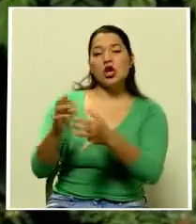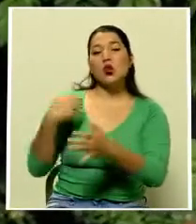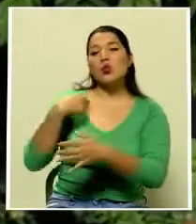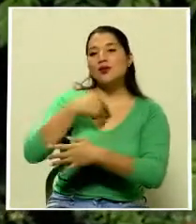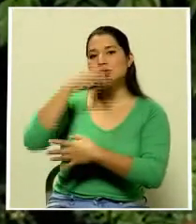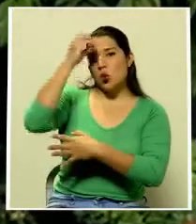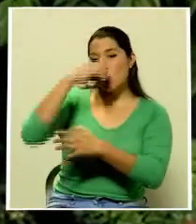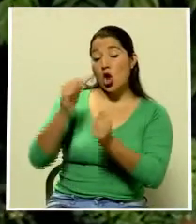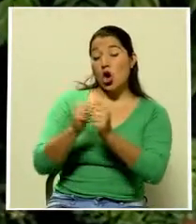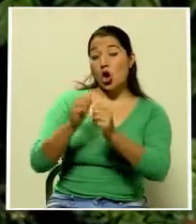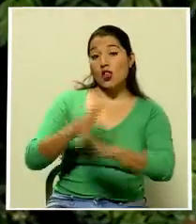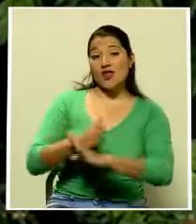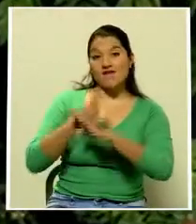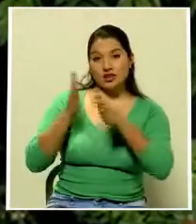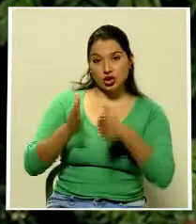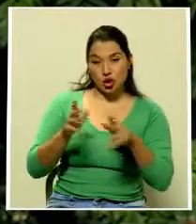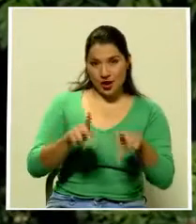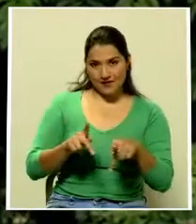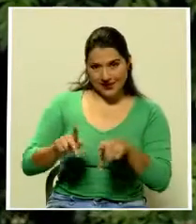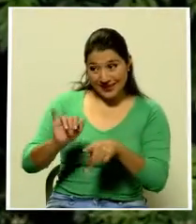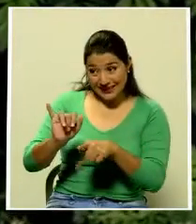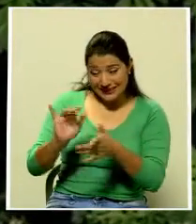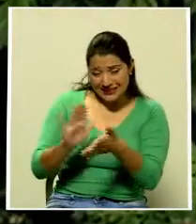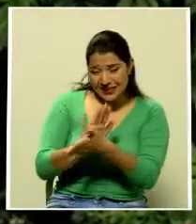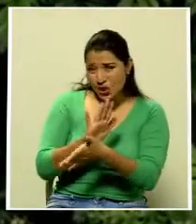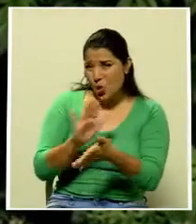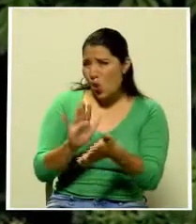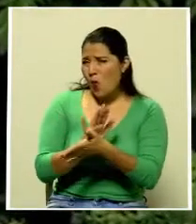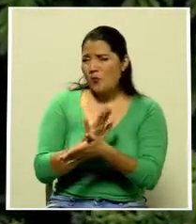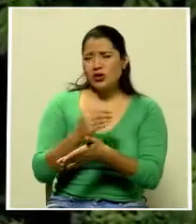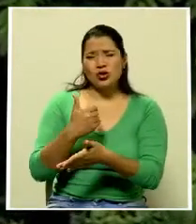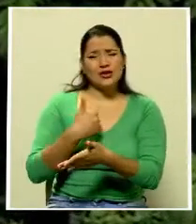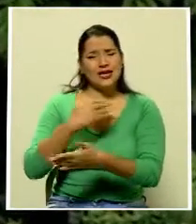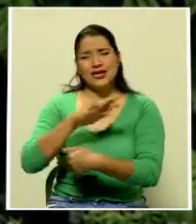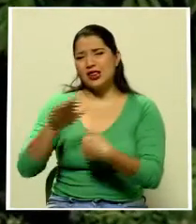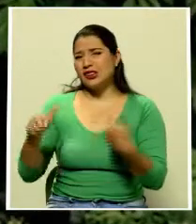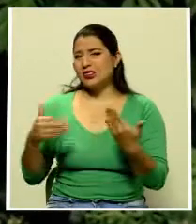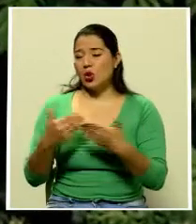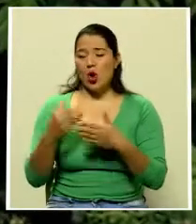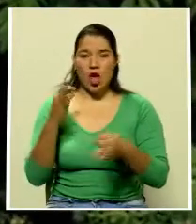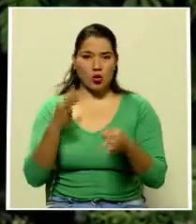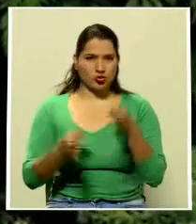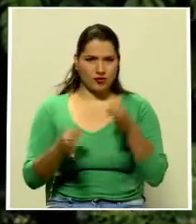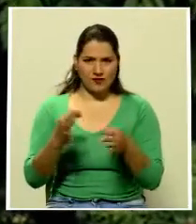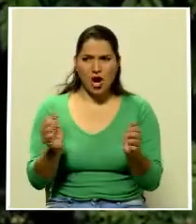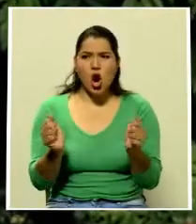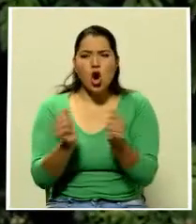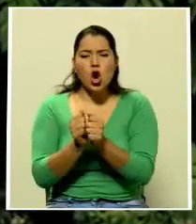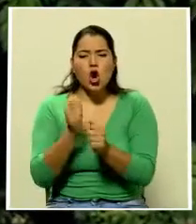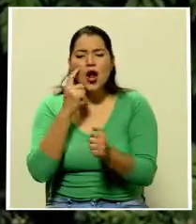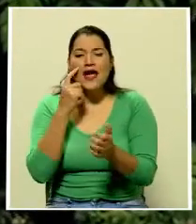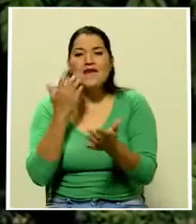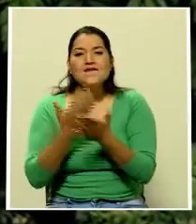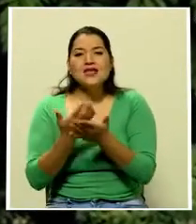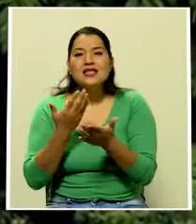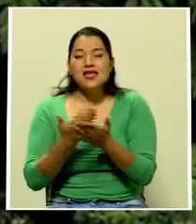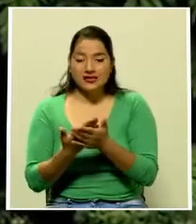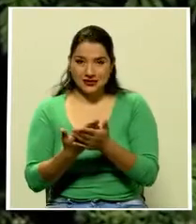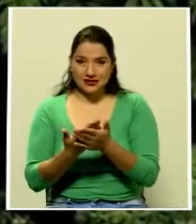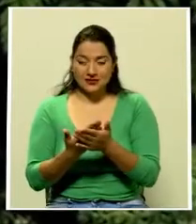Es un documento que está absolutamente fundamentado en hechos, en evidencia, en